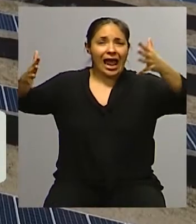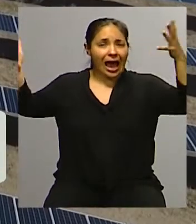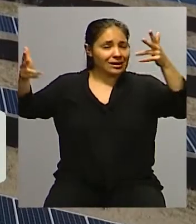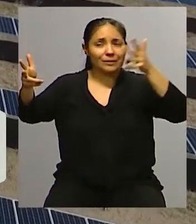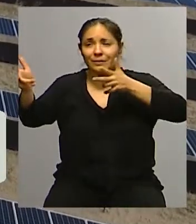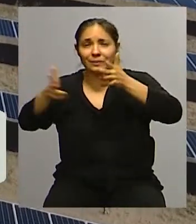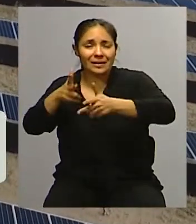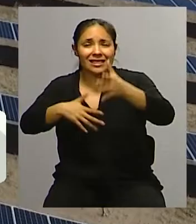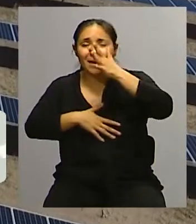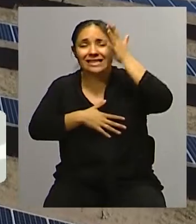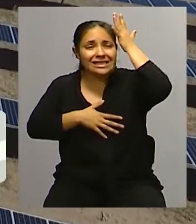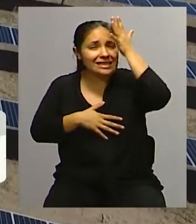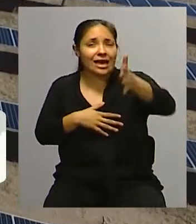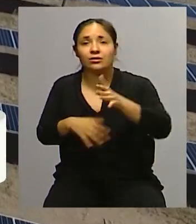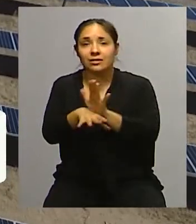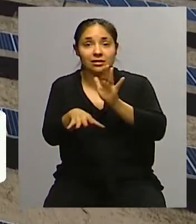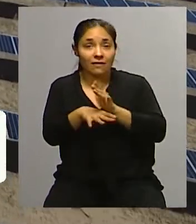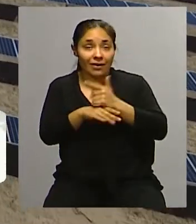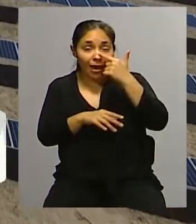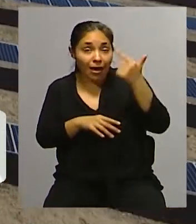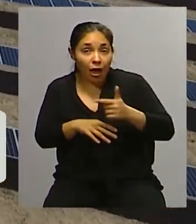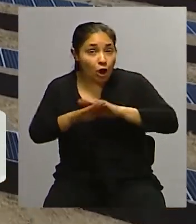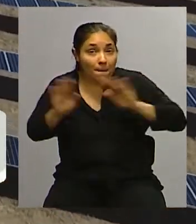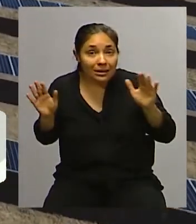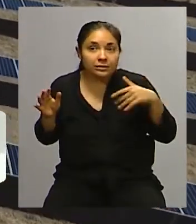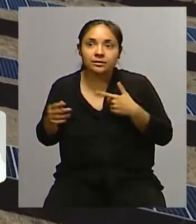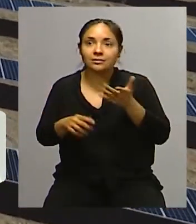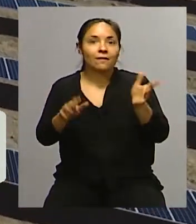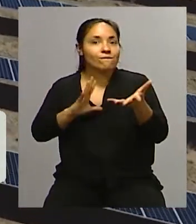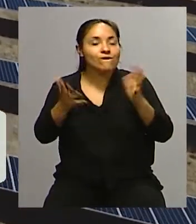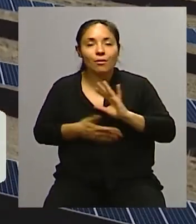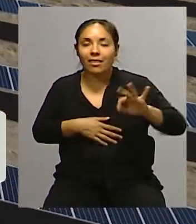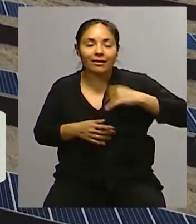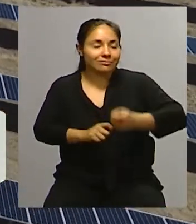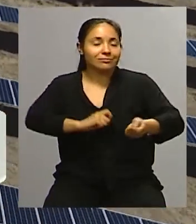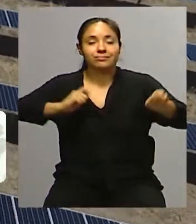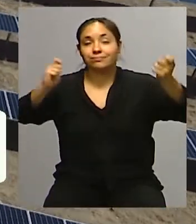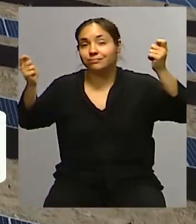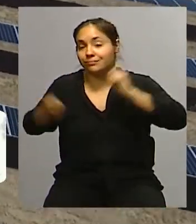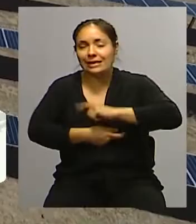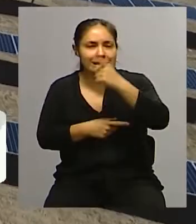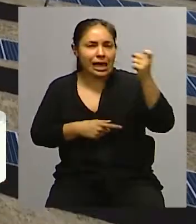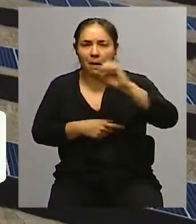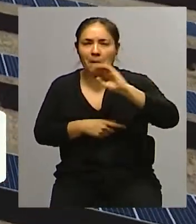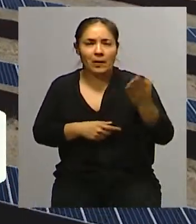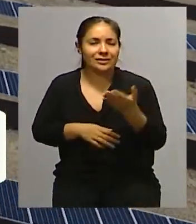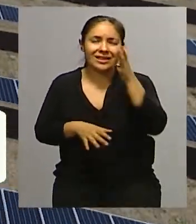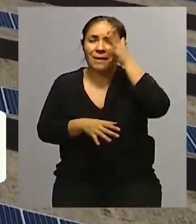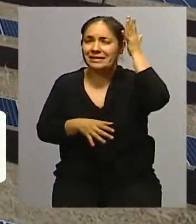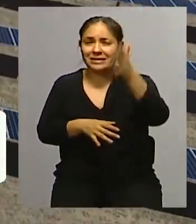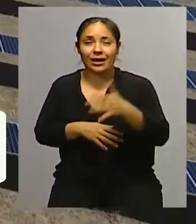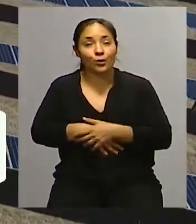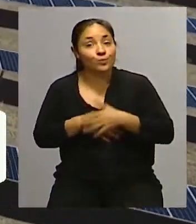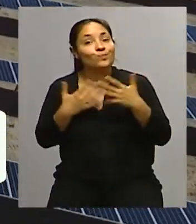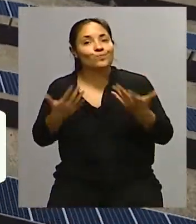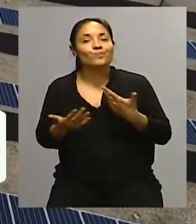movilidad. O sea, significa realmente cambiar su estilo de vida, cambiar drásticamente su estilo de vida. Entonces sí,